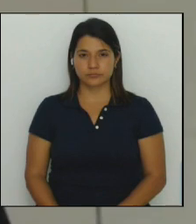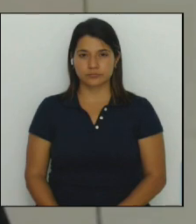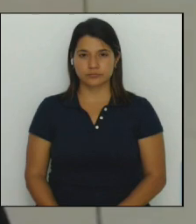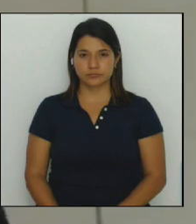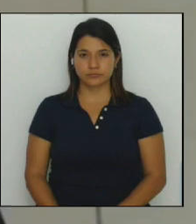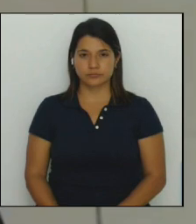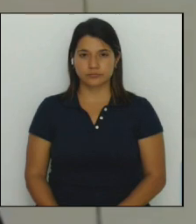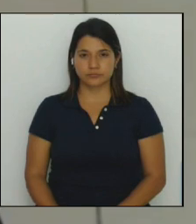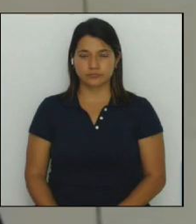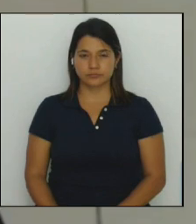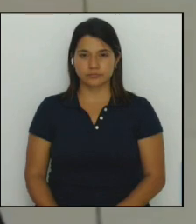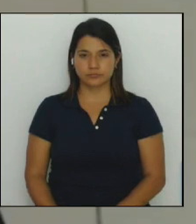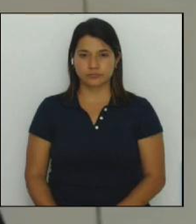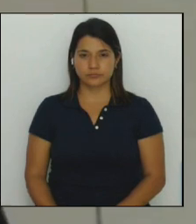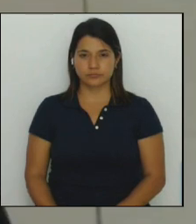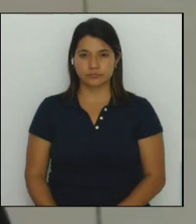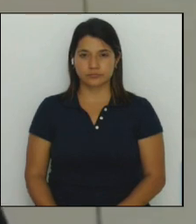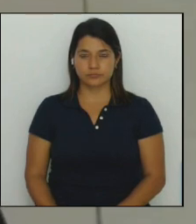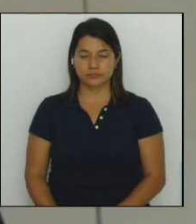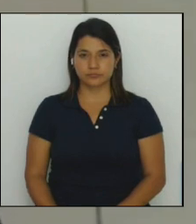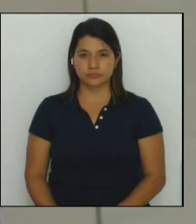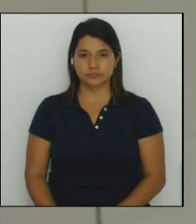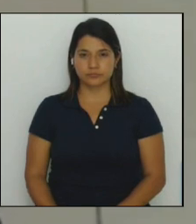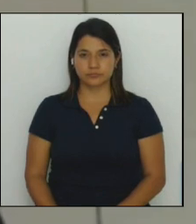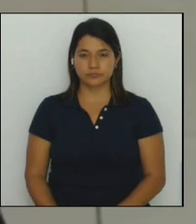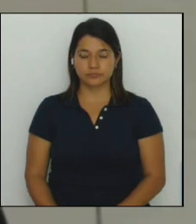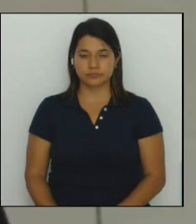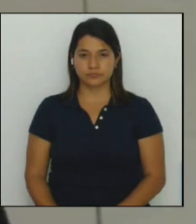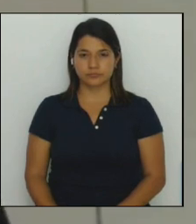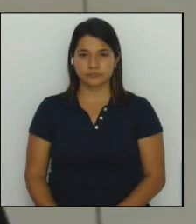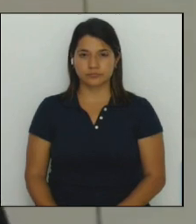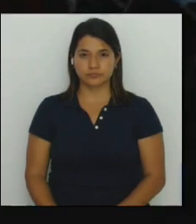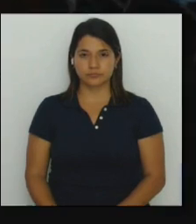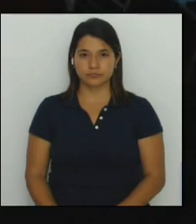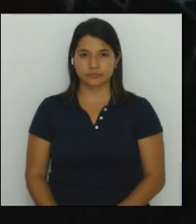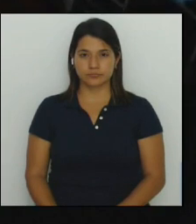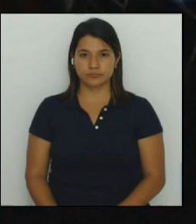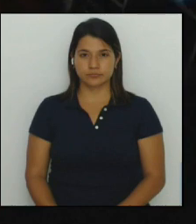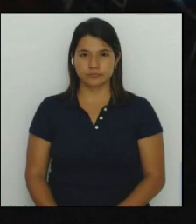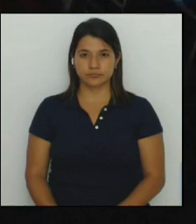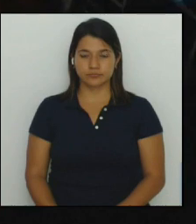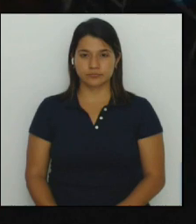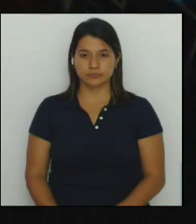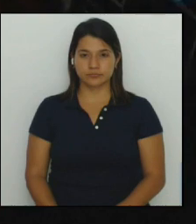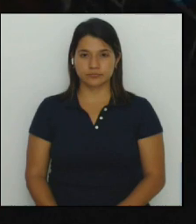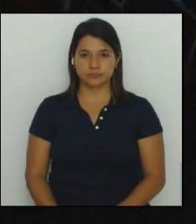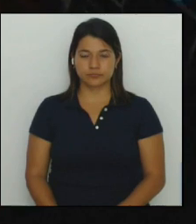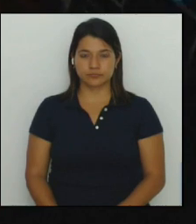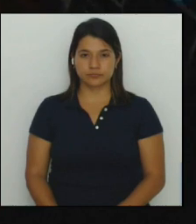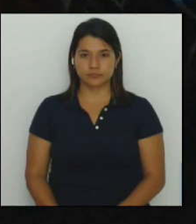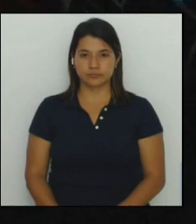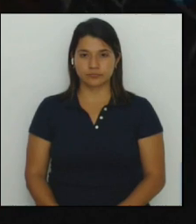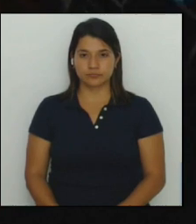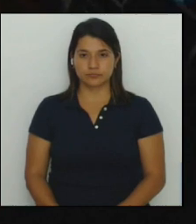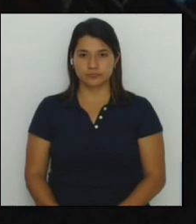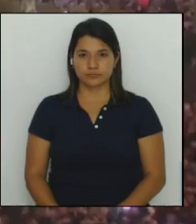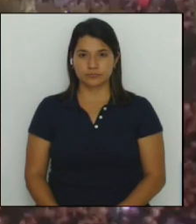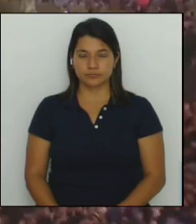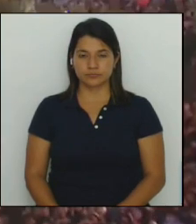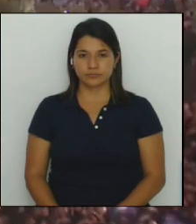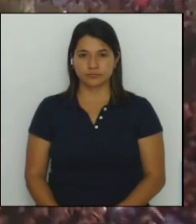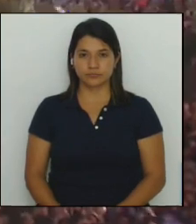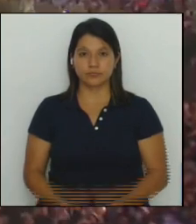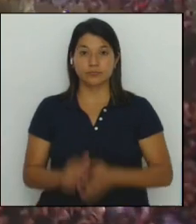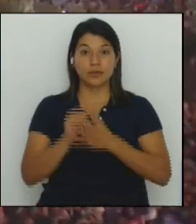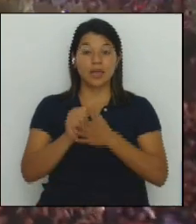the polls were not necessarily so assertive in Turkey's elections. Los líderes occidentales todavía